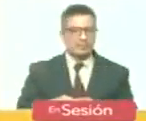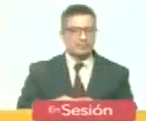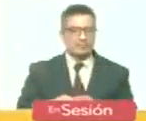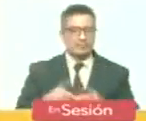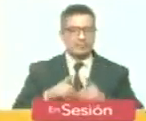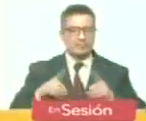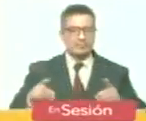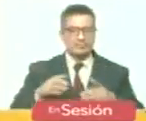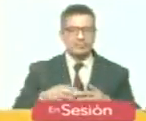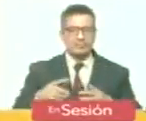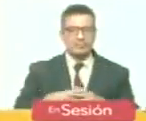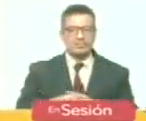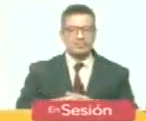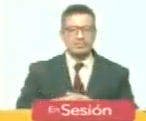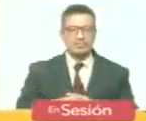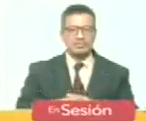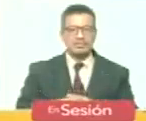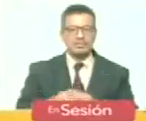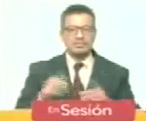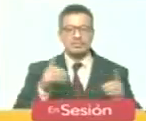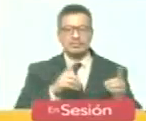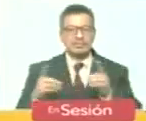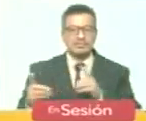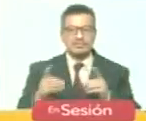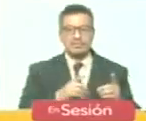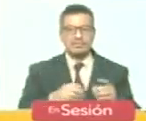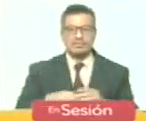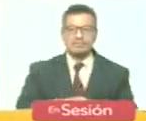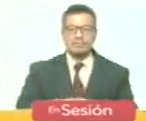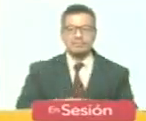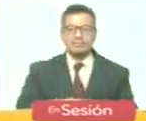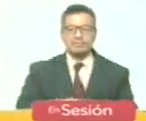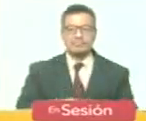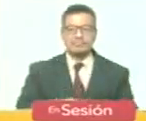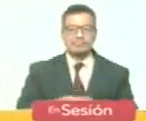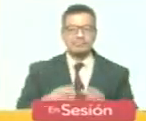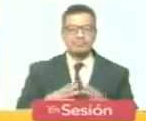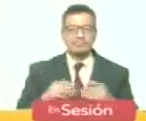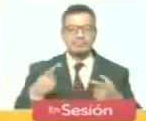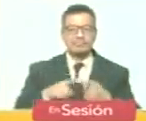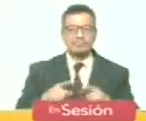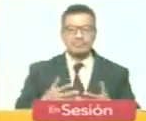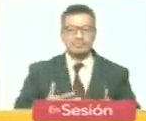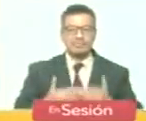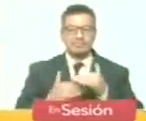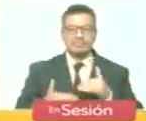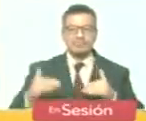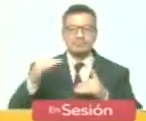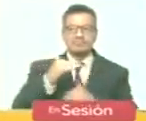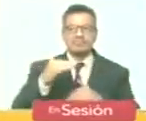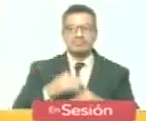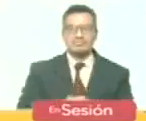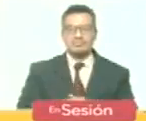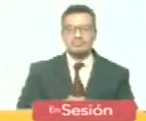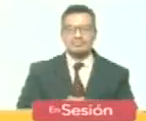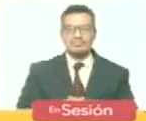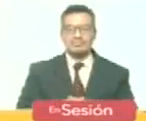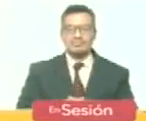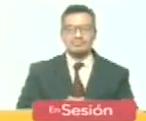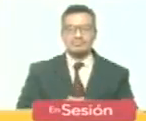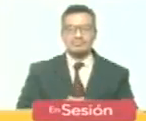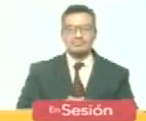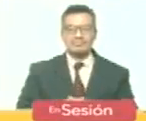neoliberalismo. Entonces, ¿qué hay que debatir? ¿Dónde hay que lanzar la flecha?